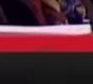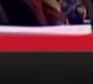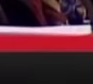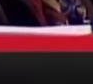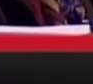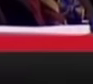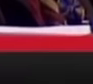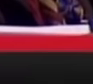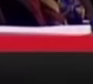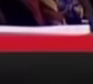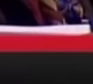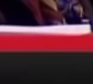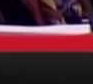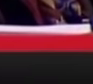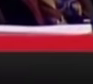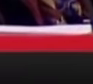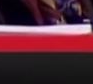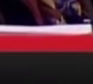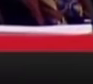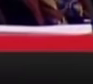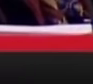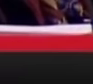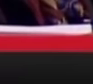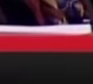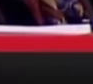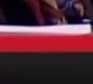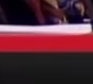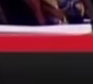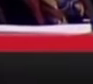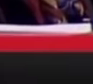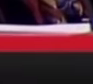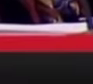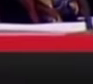mantenimiento o recuperación que se haya hecho a los teatros municipales.